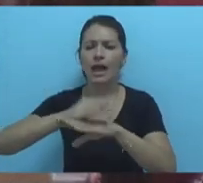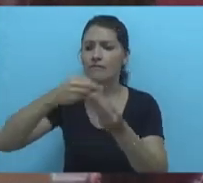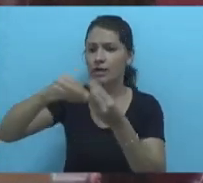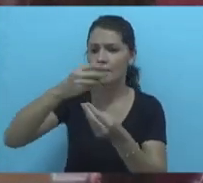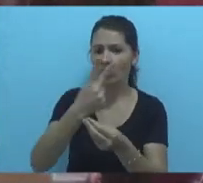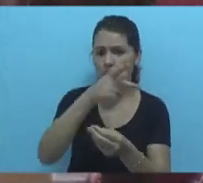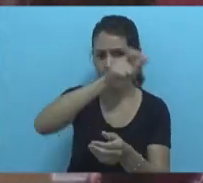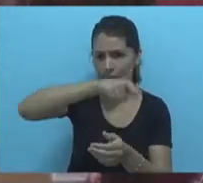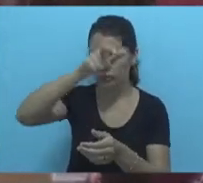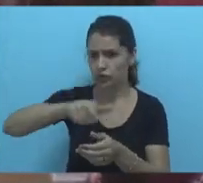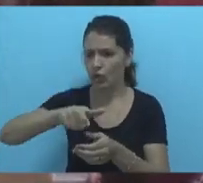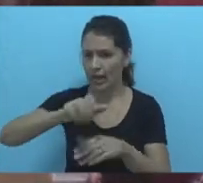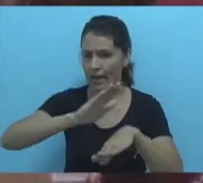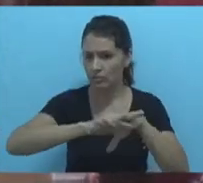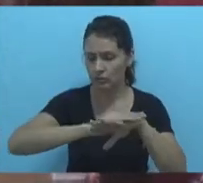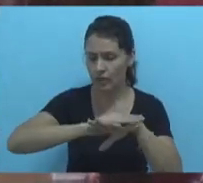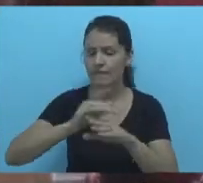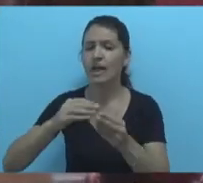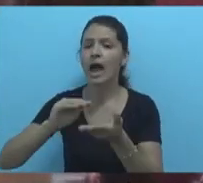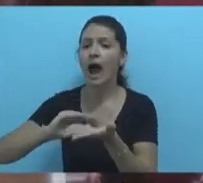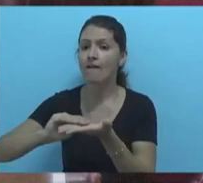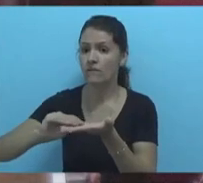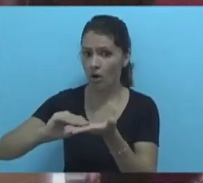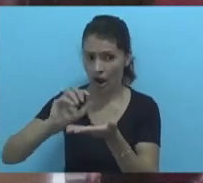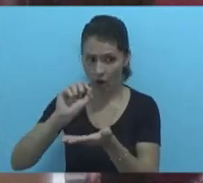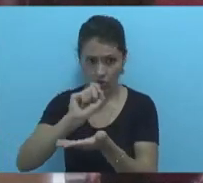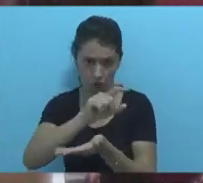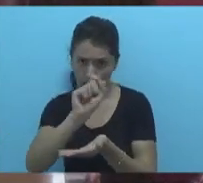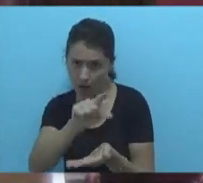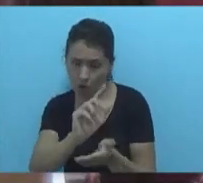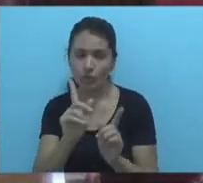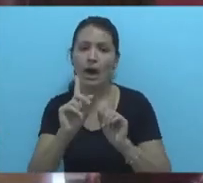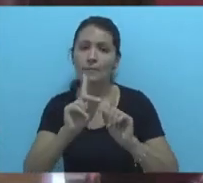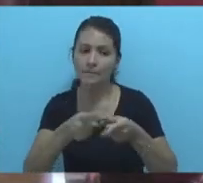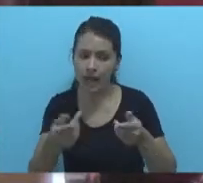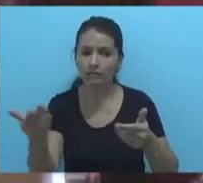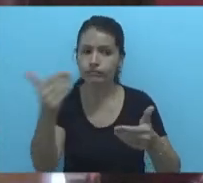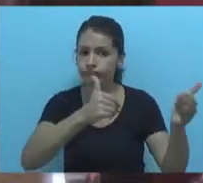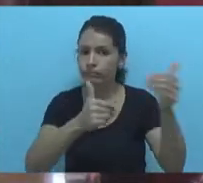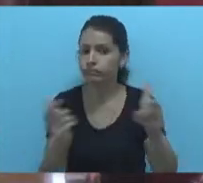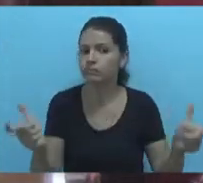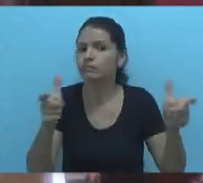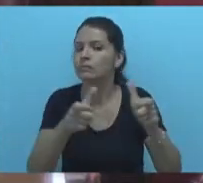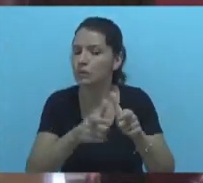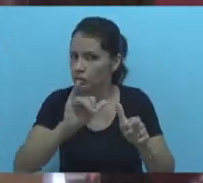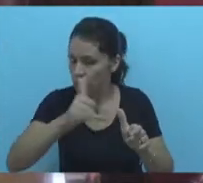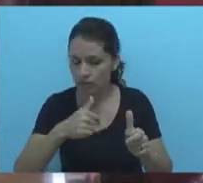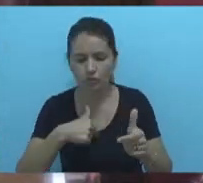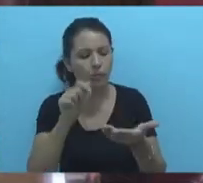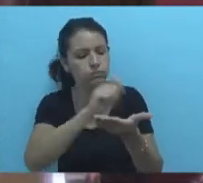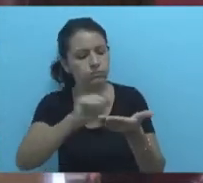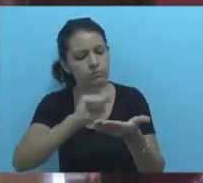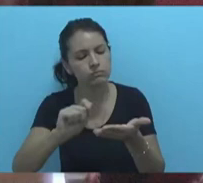de 2 imputados y al abogado de los imputados. En el informe damos cuenta de todo esto, de todo